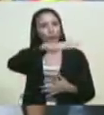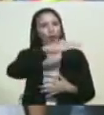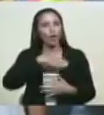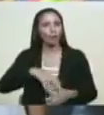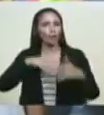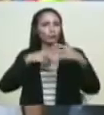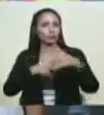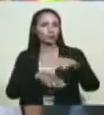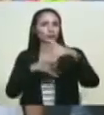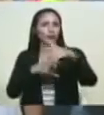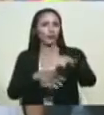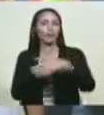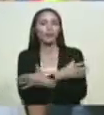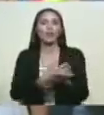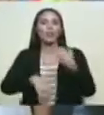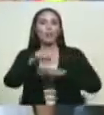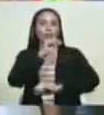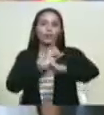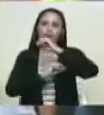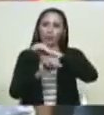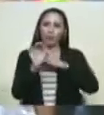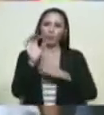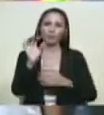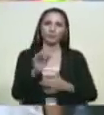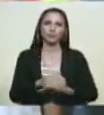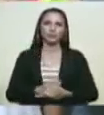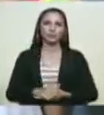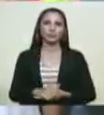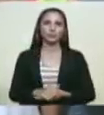Este es el pueblo que lucha.